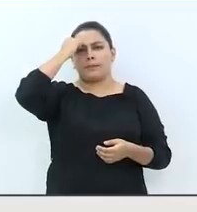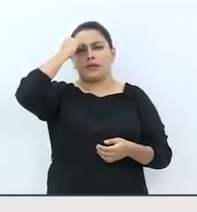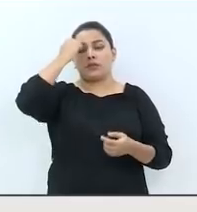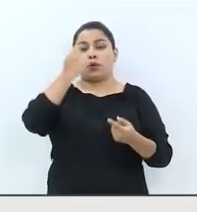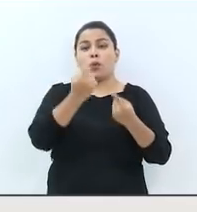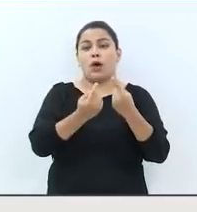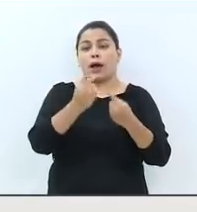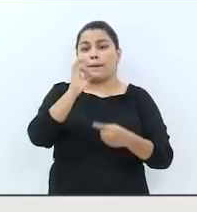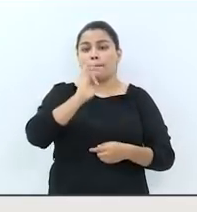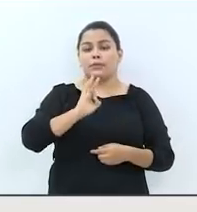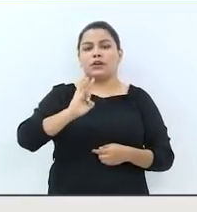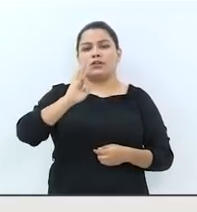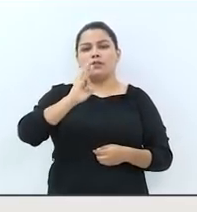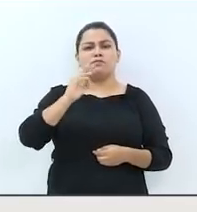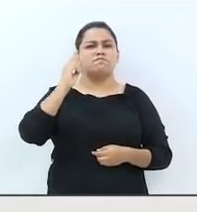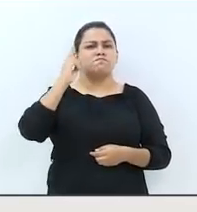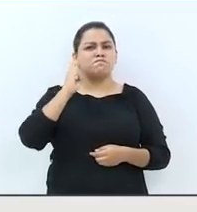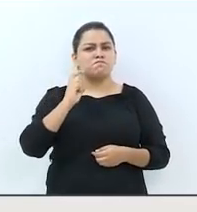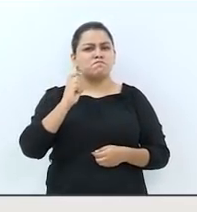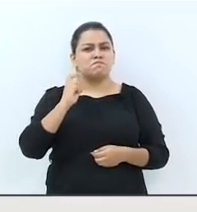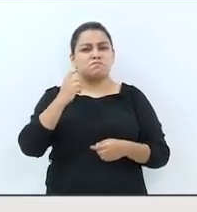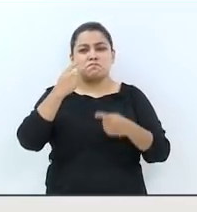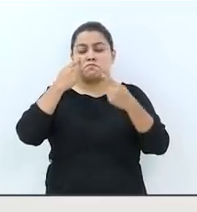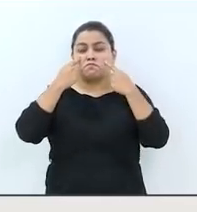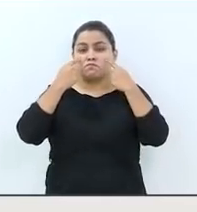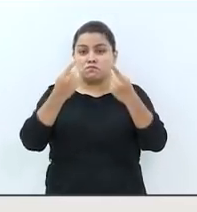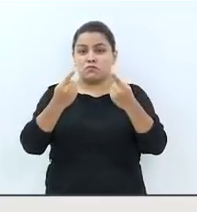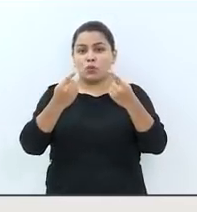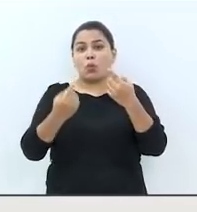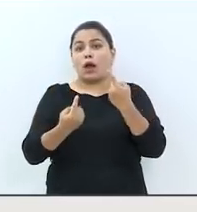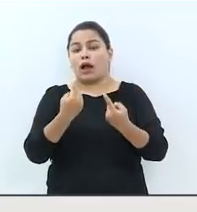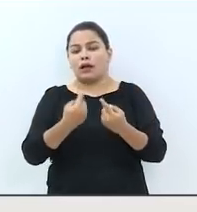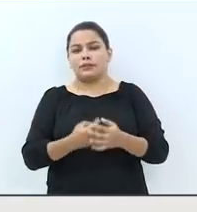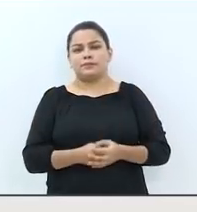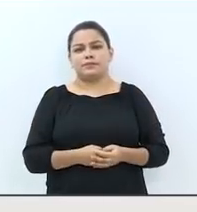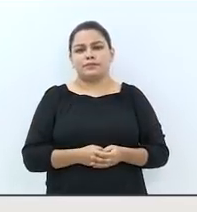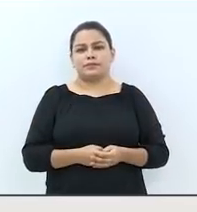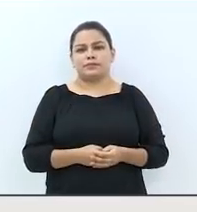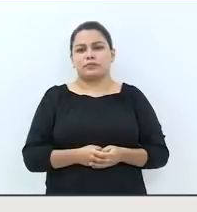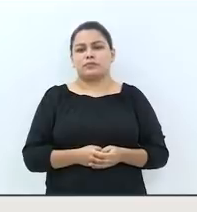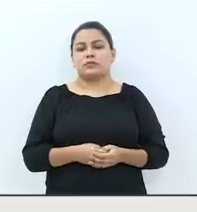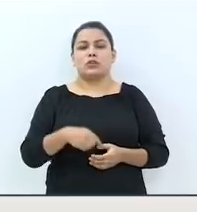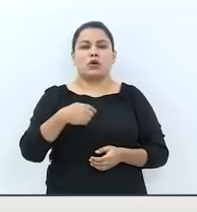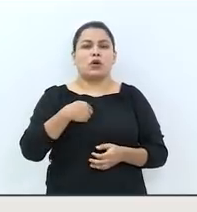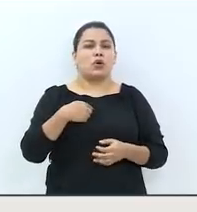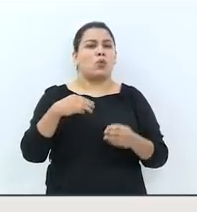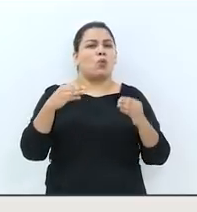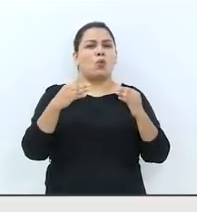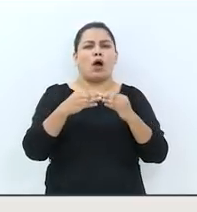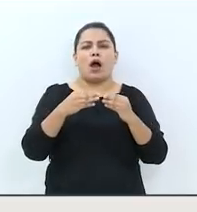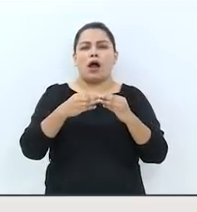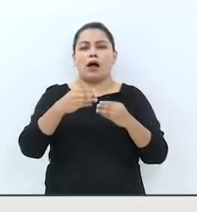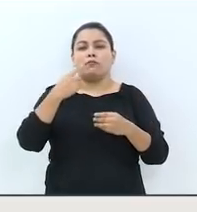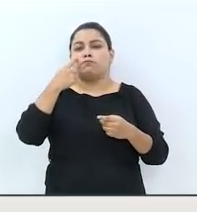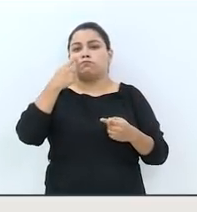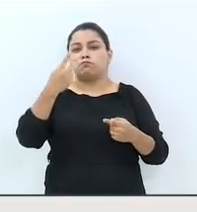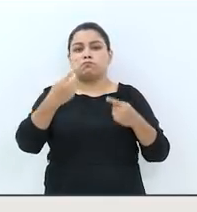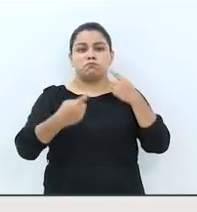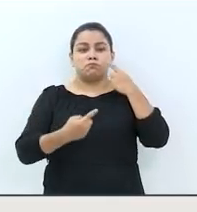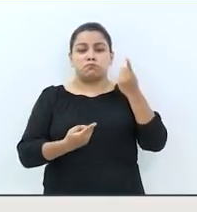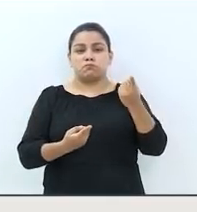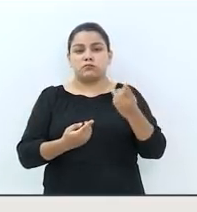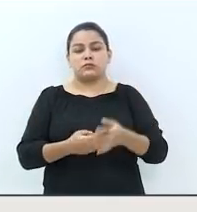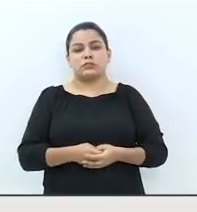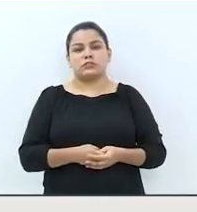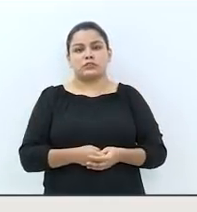de escuchar, de visualizar? Cuéntanos, por favor. Pues de igual manera, soy más de visualizar. Fíjese